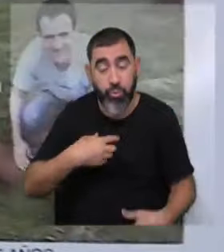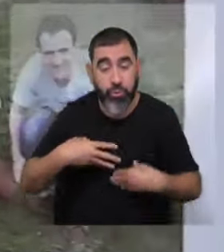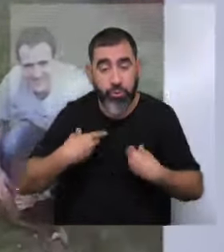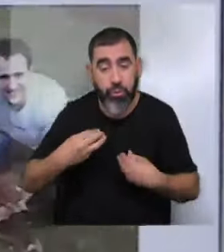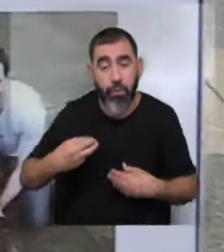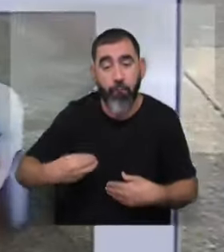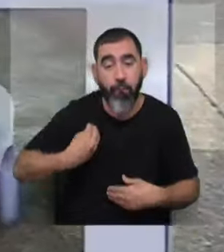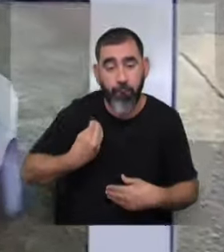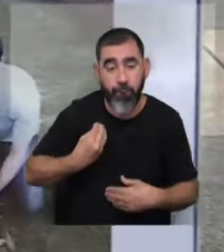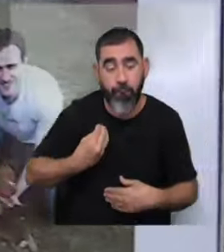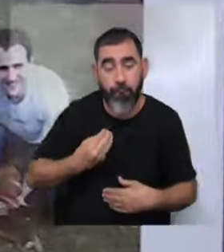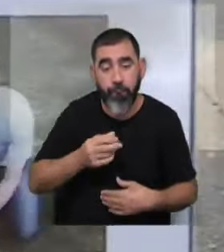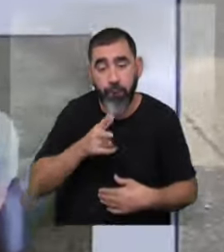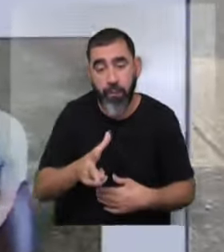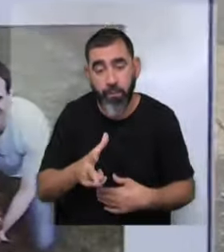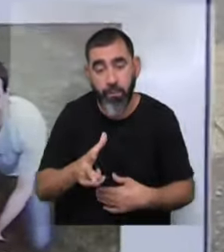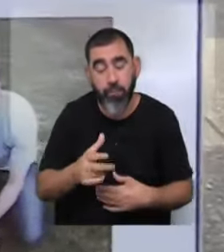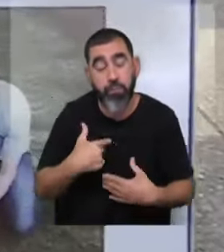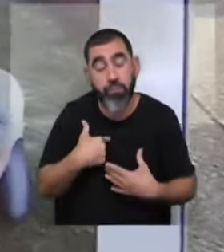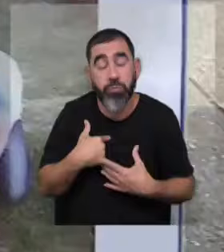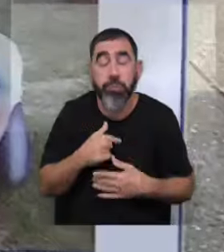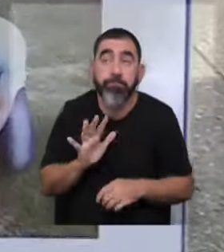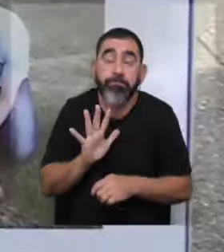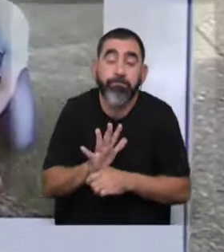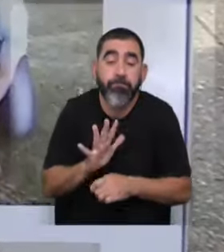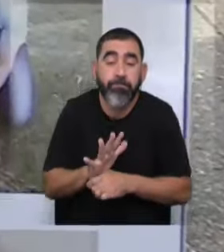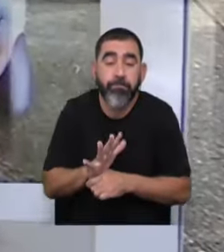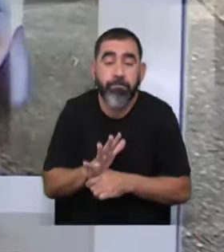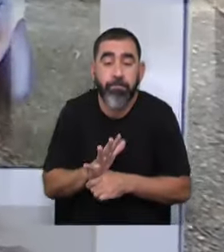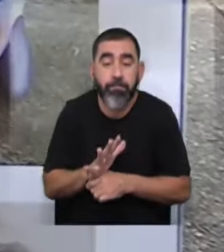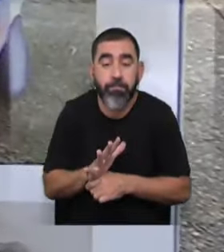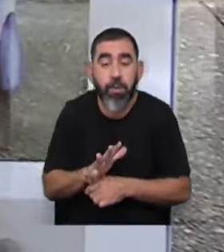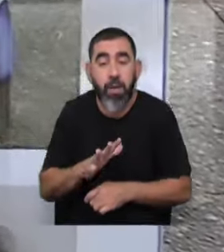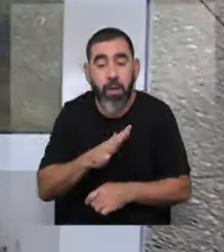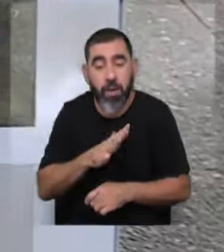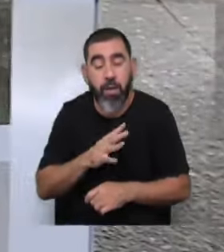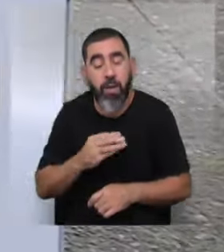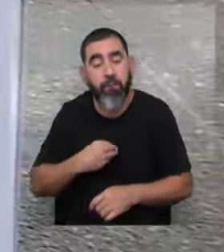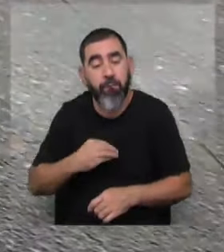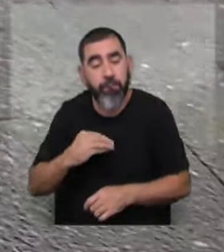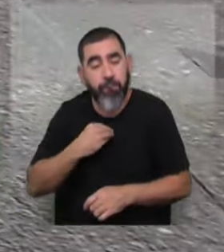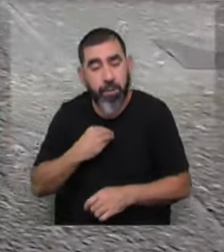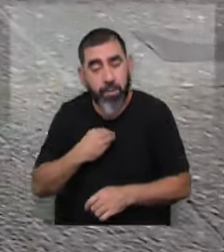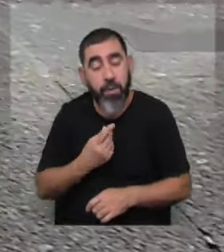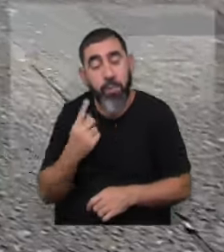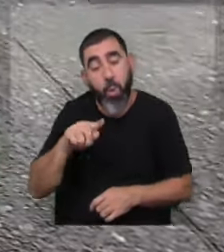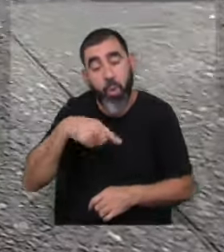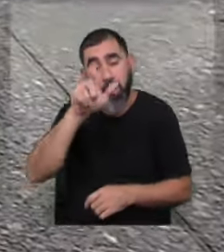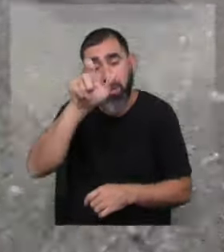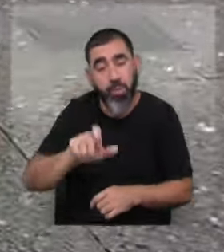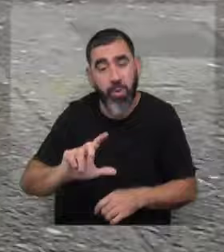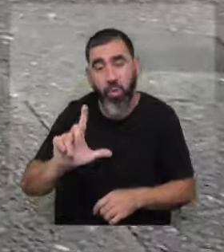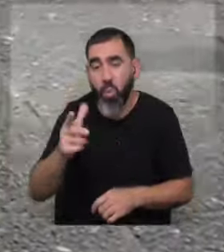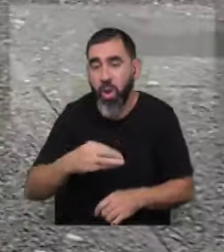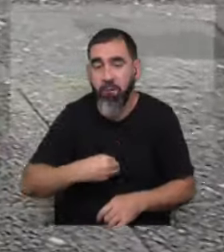a Matías. Yo tengo la gracia de tener la fe, pero hay otras personas que no